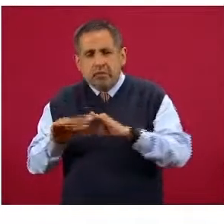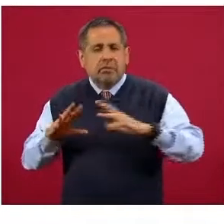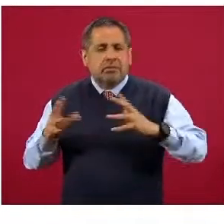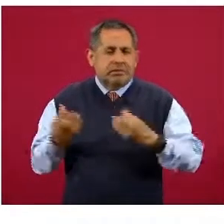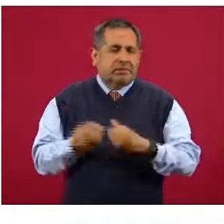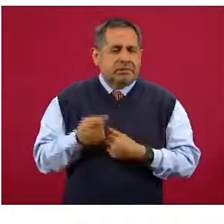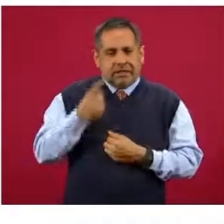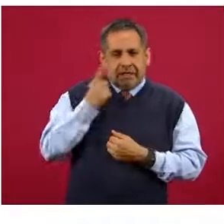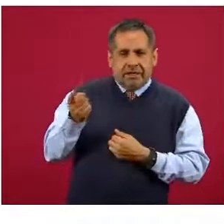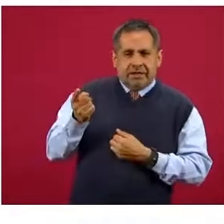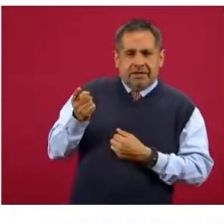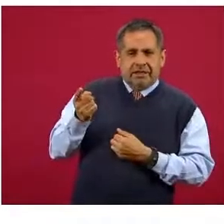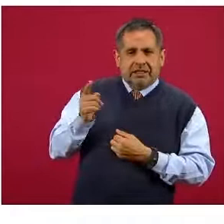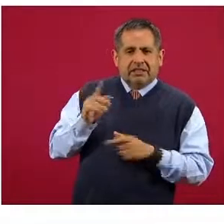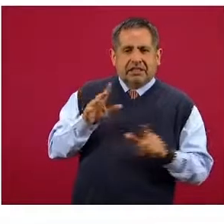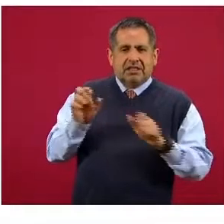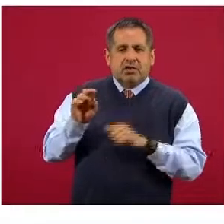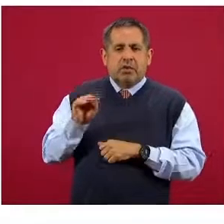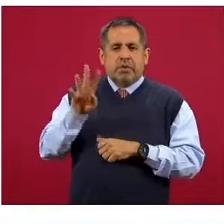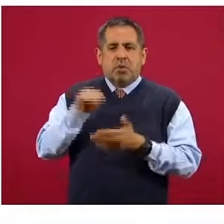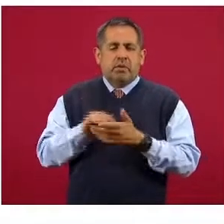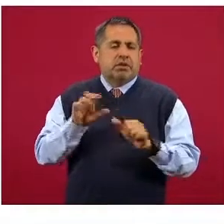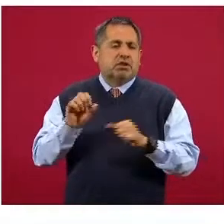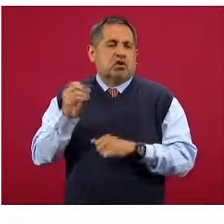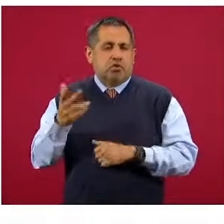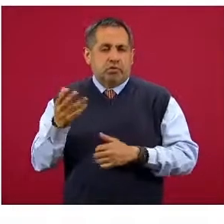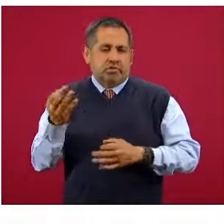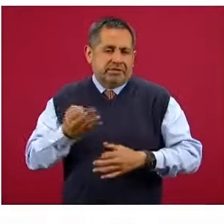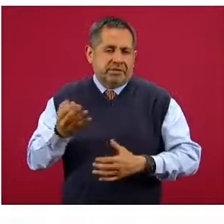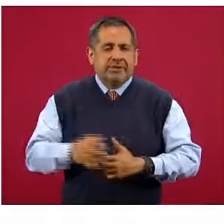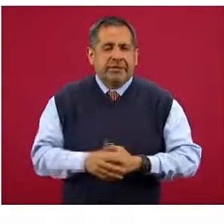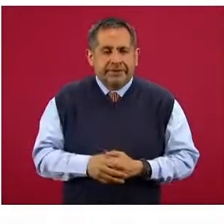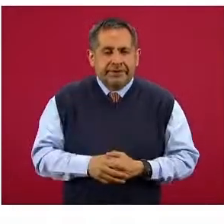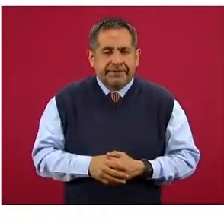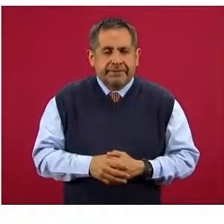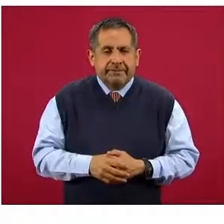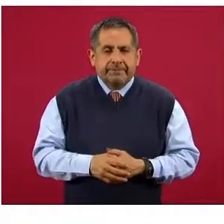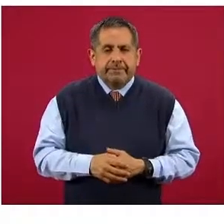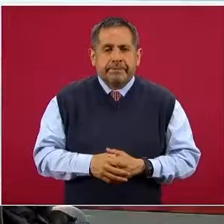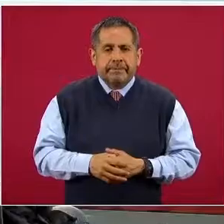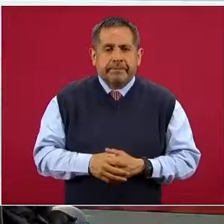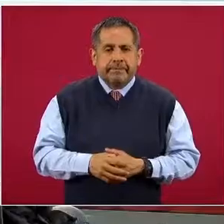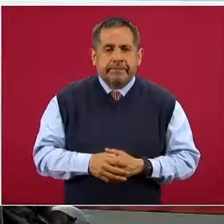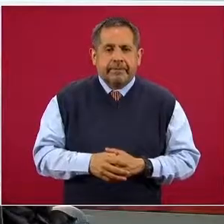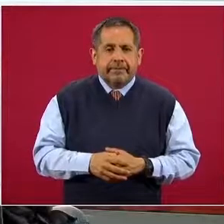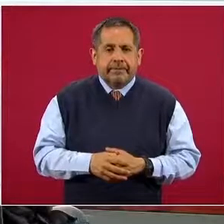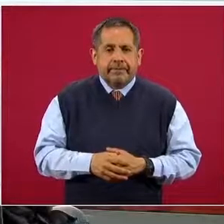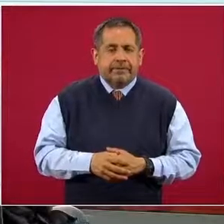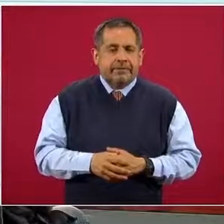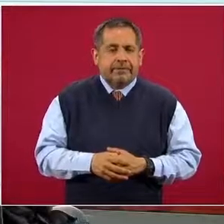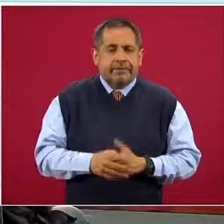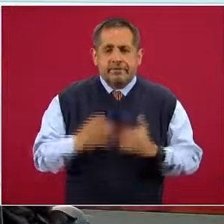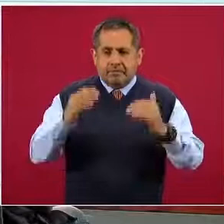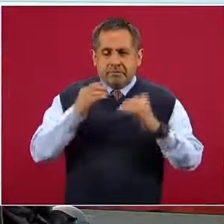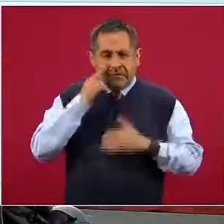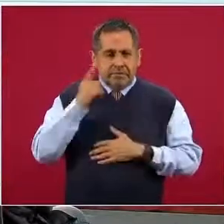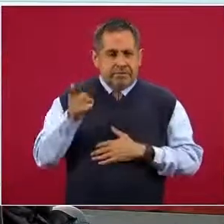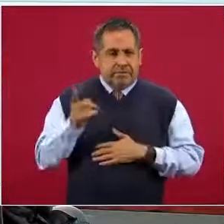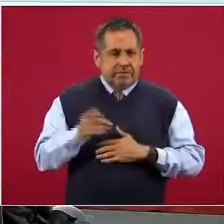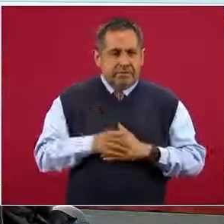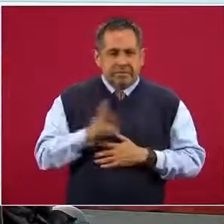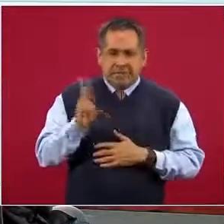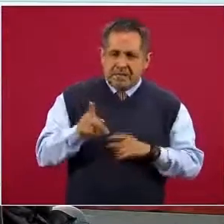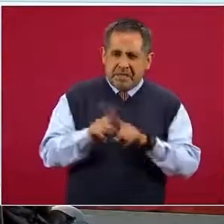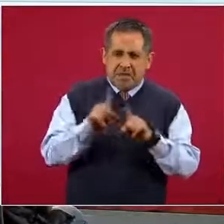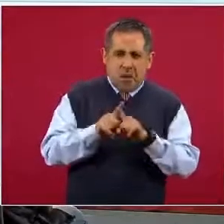dan el total de casos confirmados. Veamos la siguiente diapositiva. Tenemos una imagen